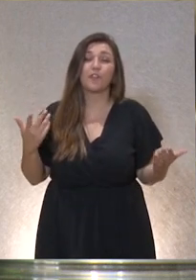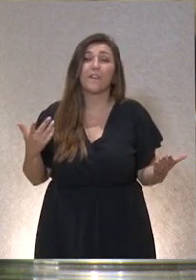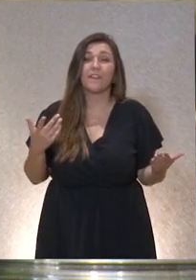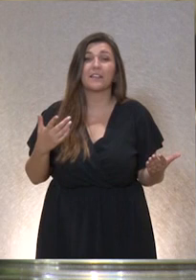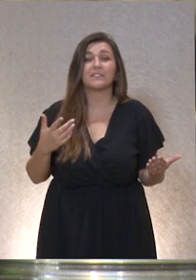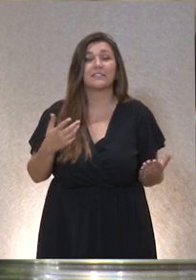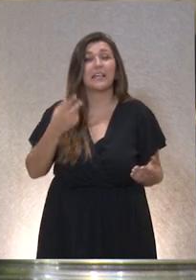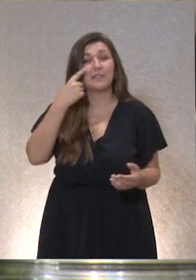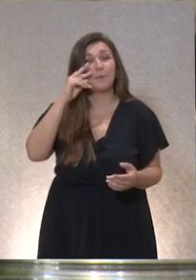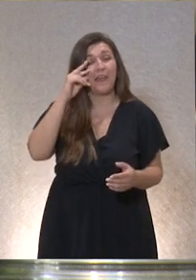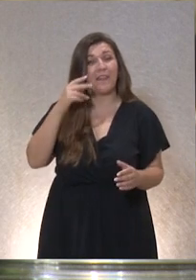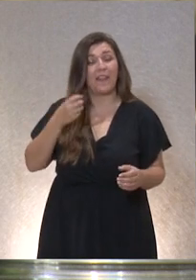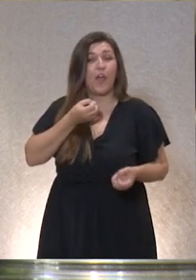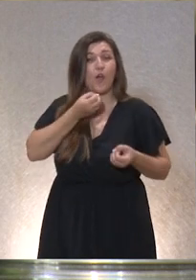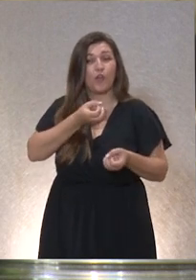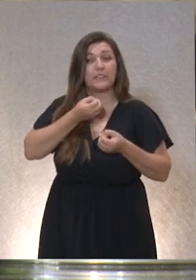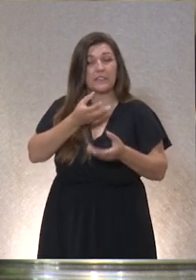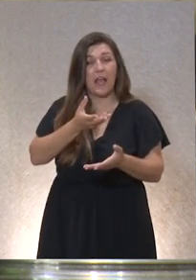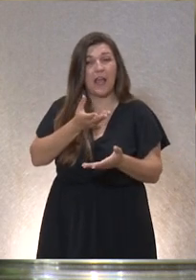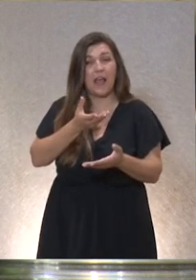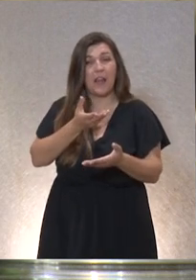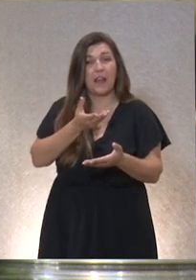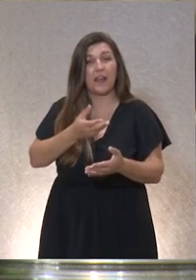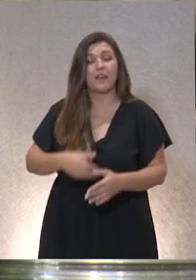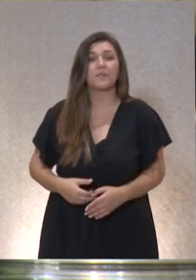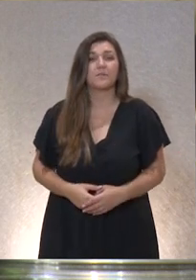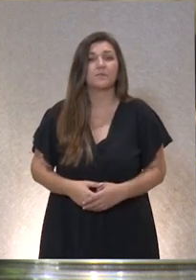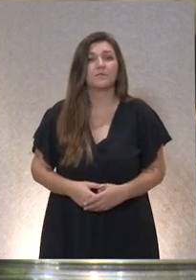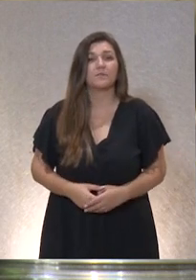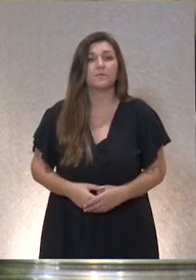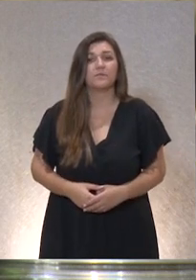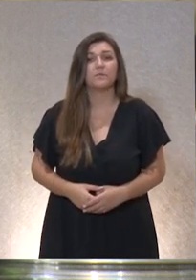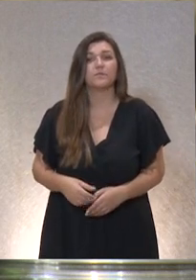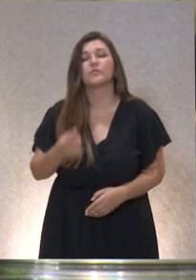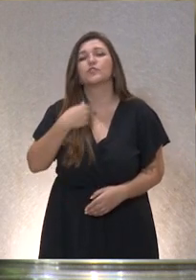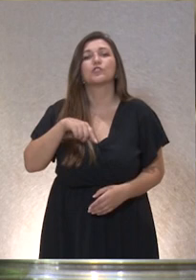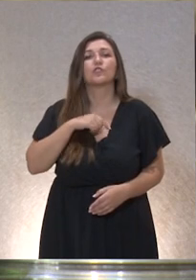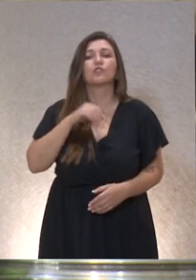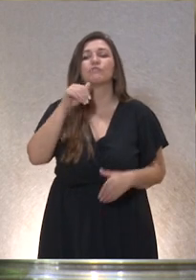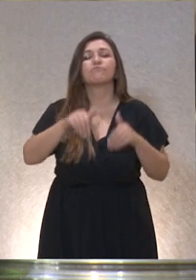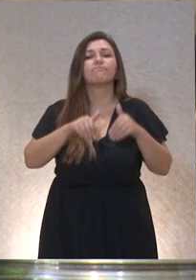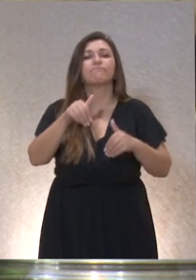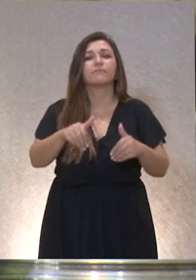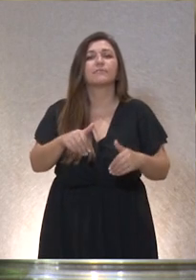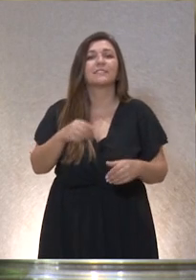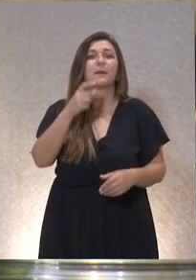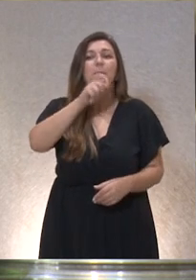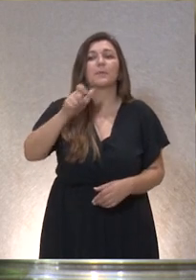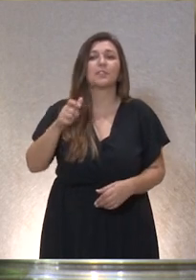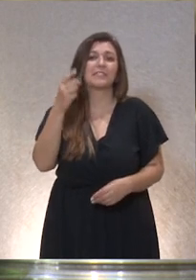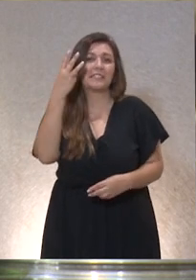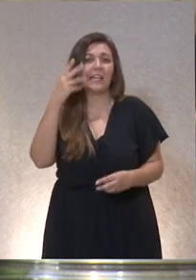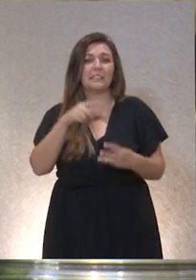estas experiencias H eh hemos convocado a tres a tres